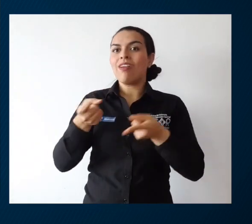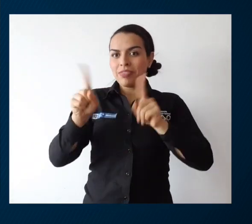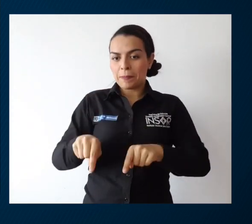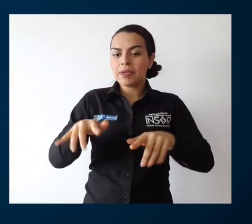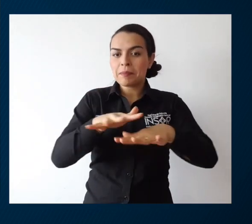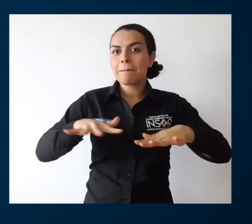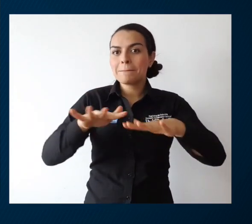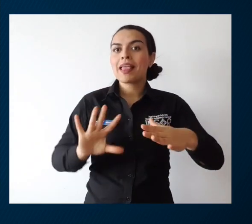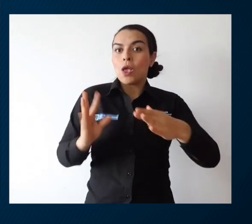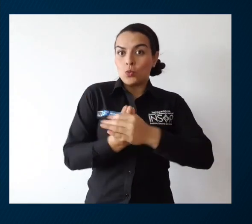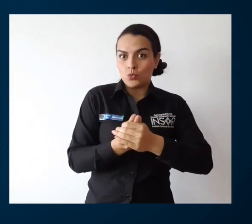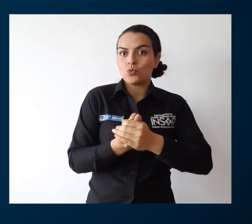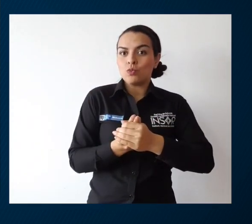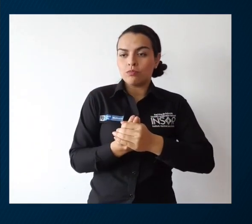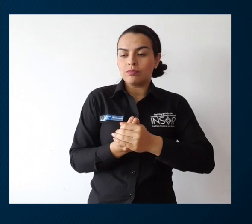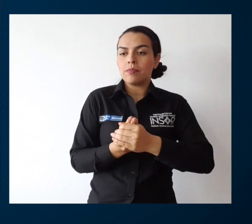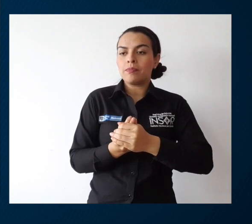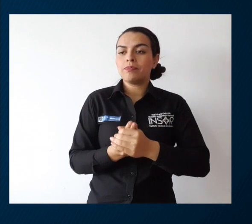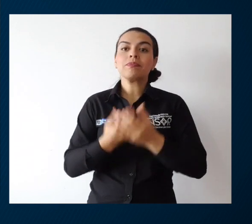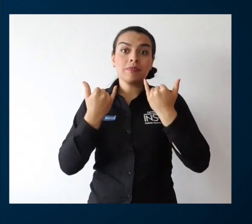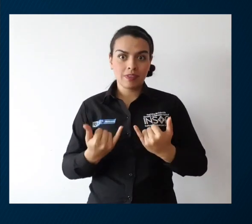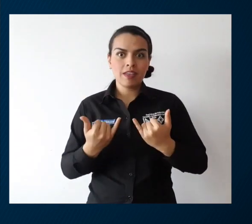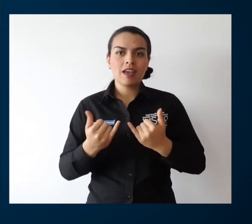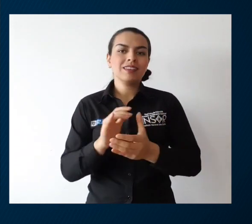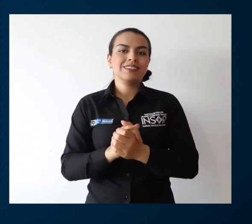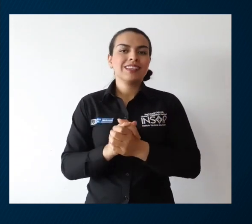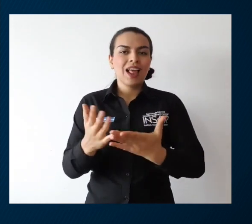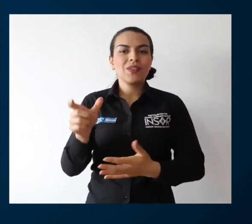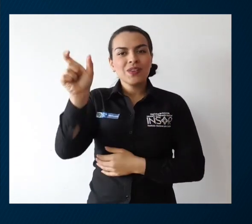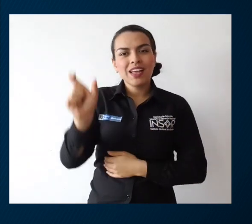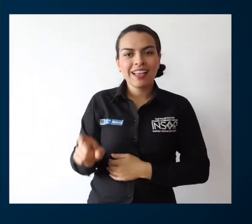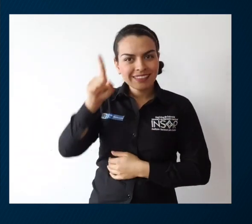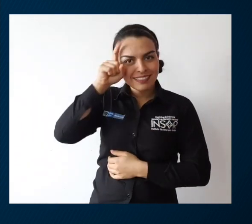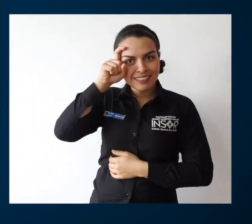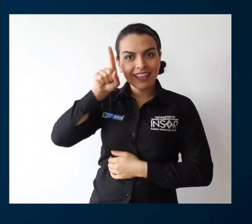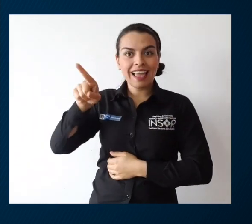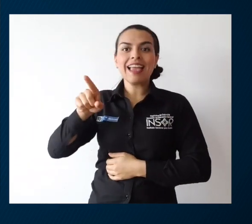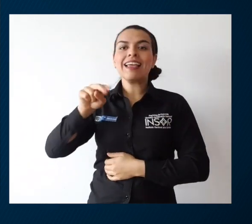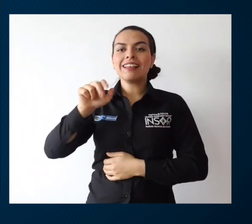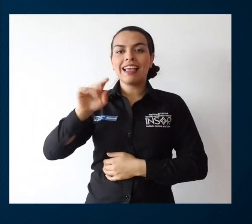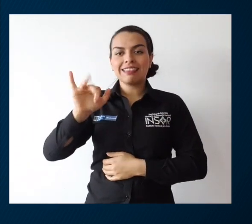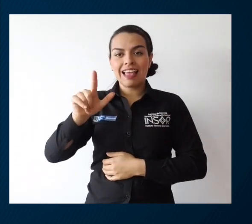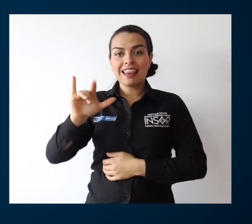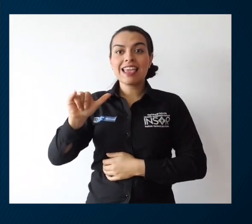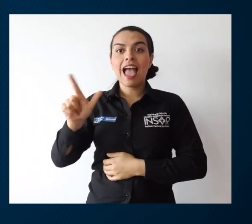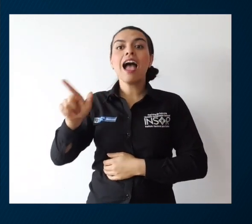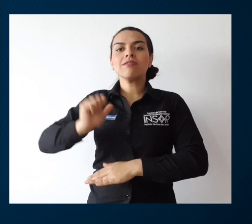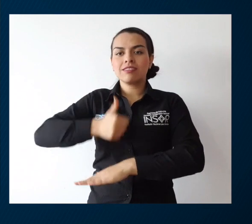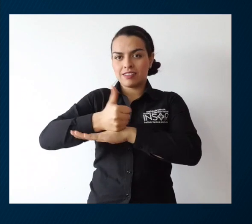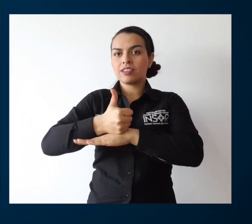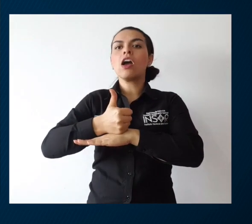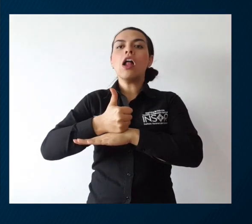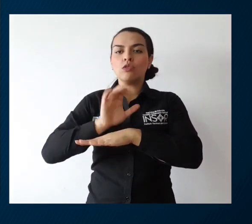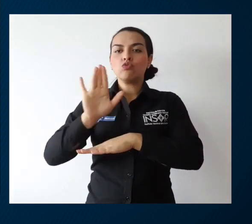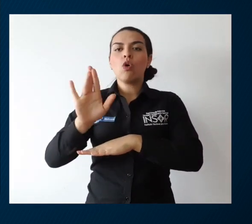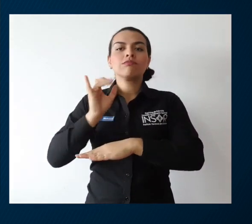tiene población con necesidades de inclusión. Entonces saludo a Natalia Martínez Pardo, actualmente la directora general